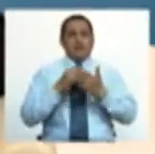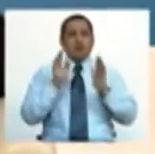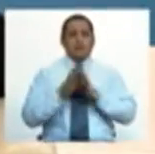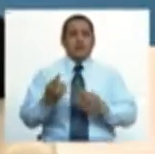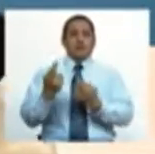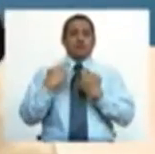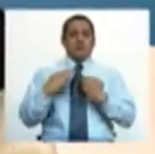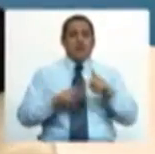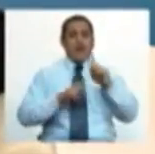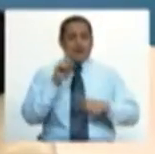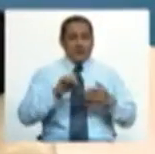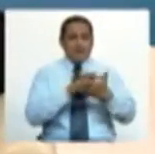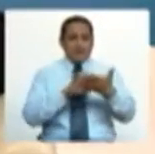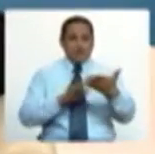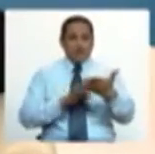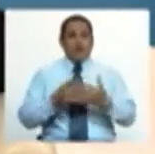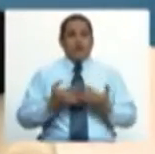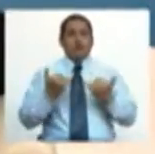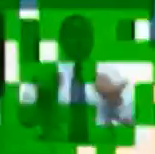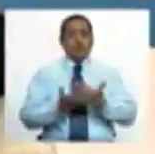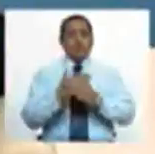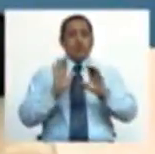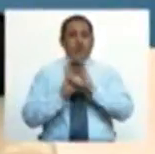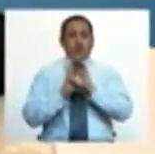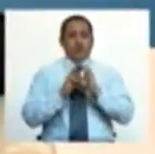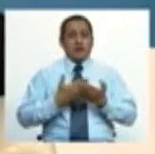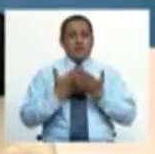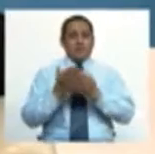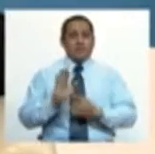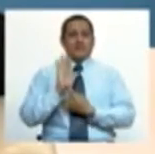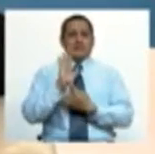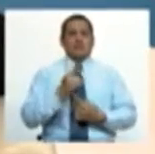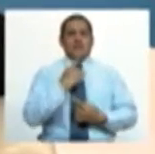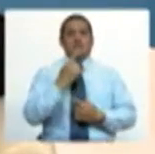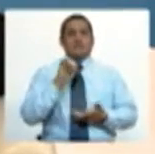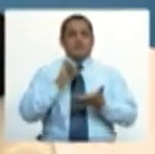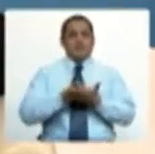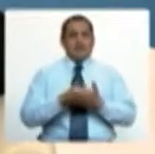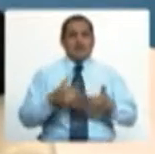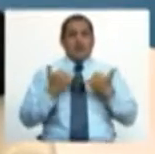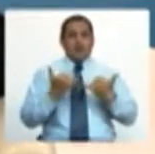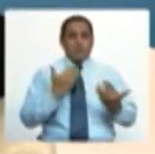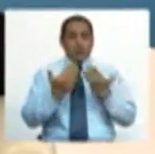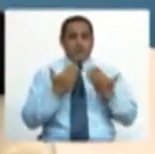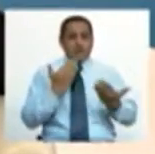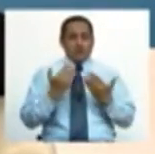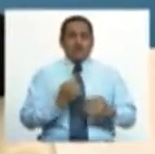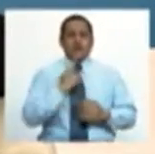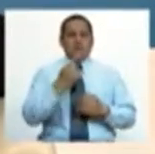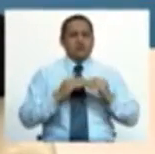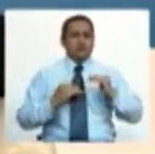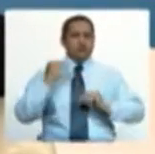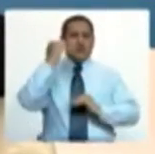Si le contestaban algo, tenía que ser por escrito. Con este nuevo código, lo que se apunta es a que ese modelo